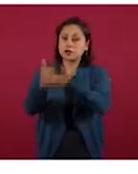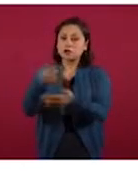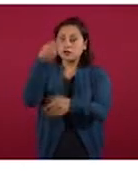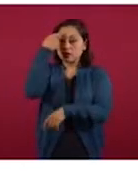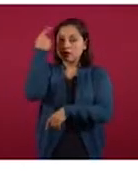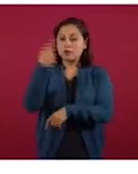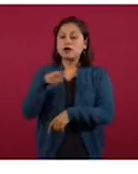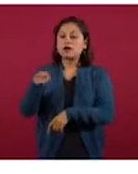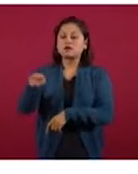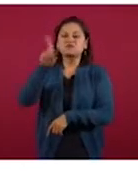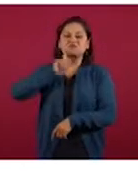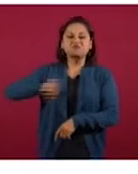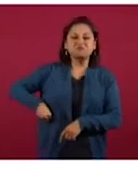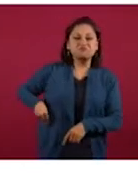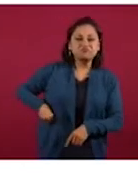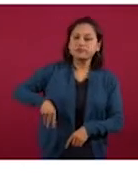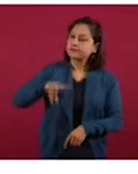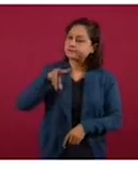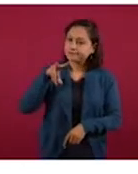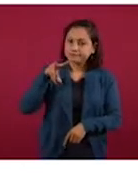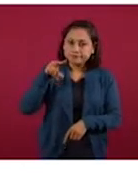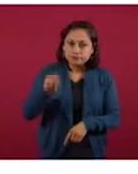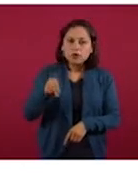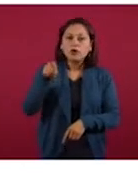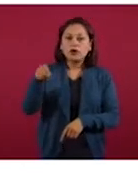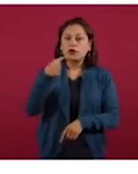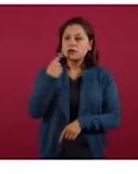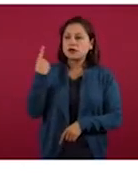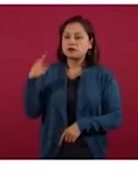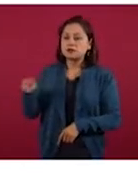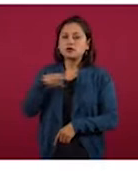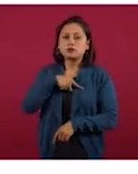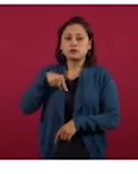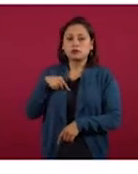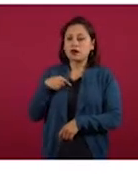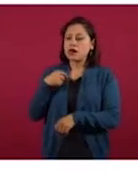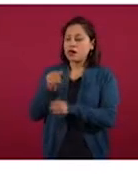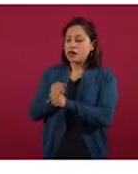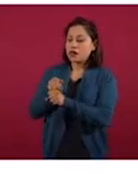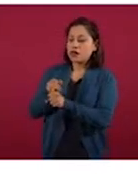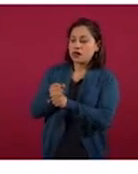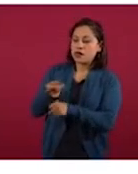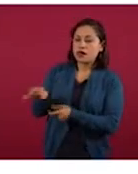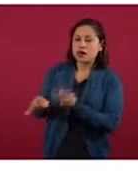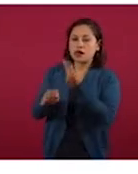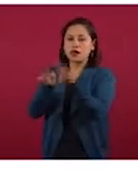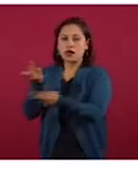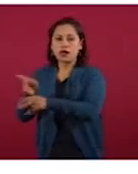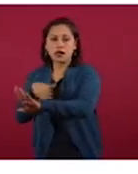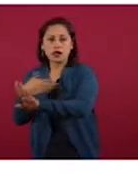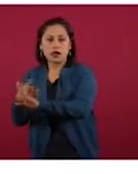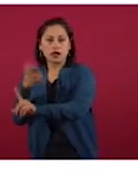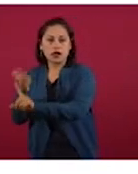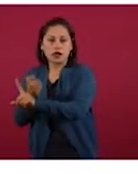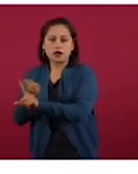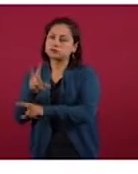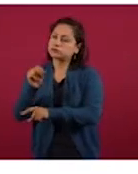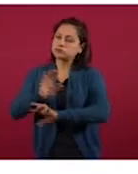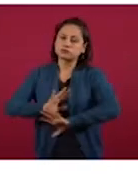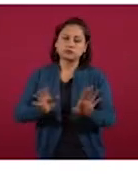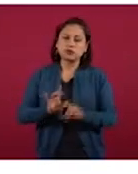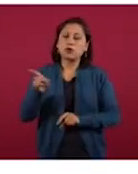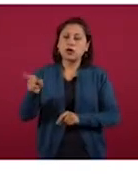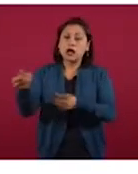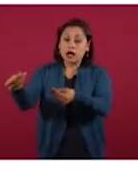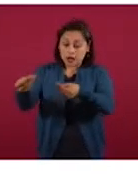revictimicen a las mujeres, para que sus denuncias no se cuestionen y mucho menos para que se echen saco roto lo que ellas comparten